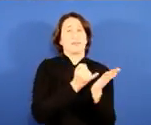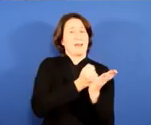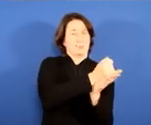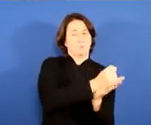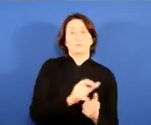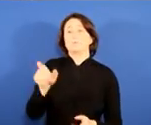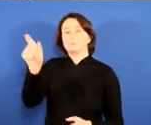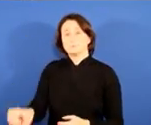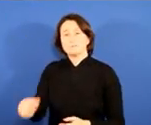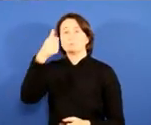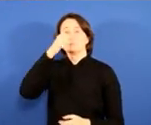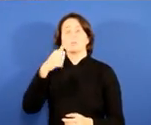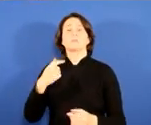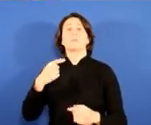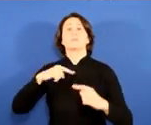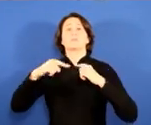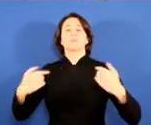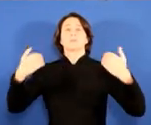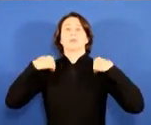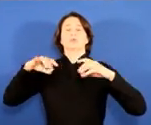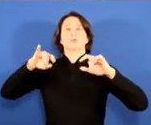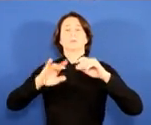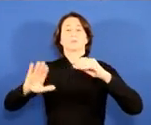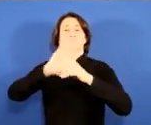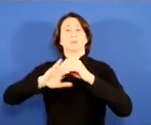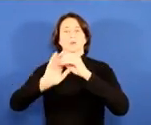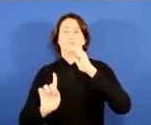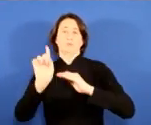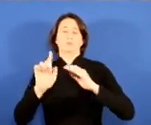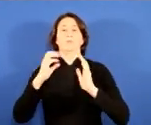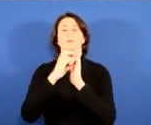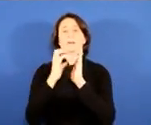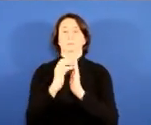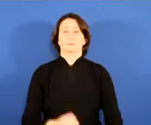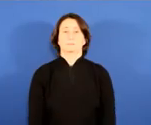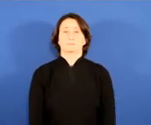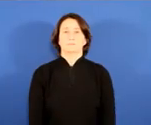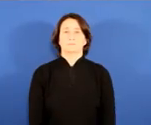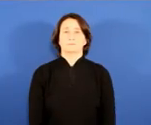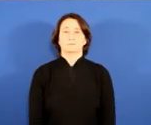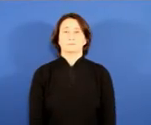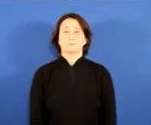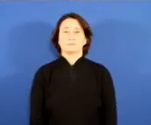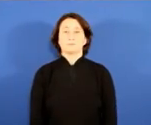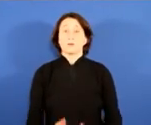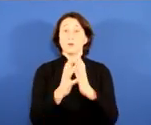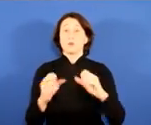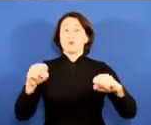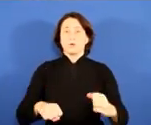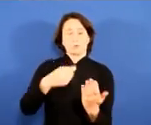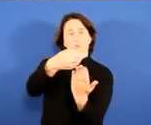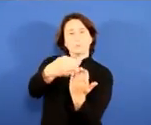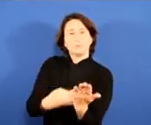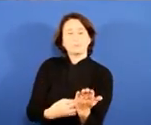social. La ejecución de los proyectos está prevista que se inicie este invierno y finalice la próxima primavera. La Diputación Foral de Vizcaya y